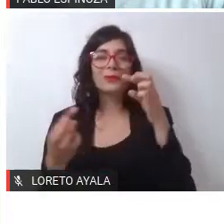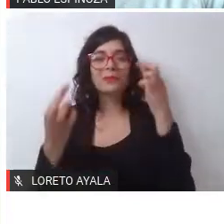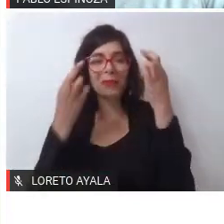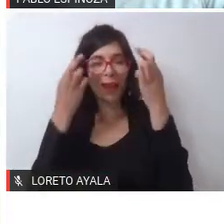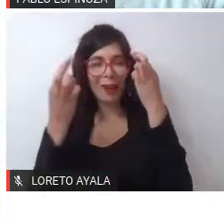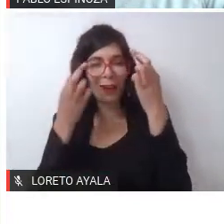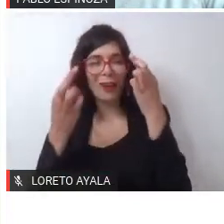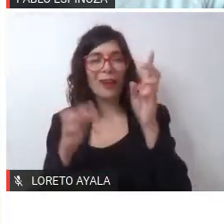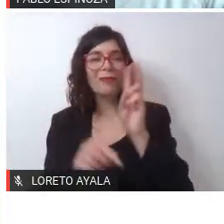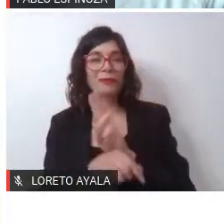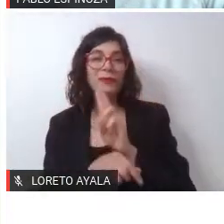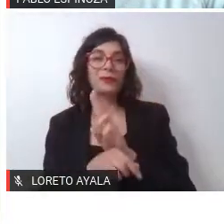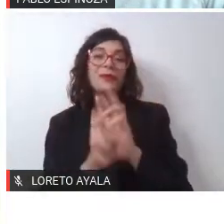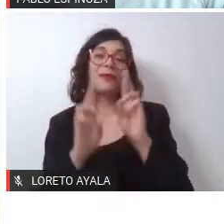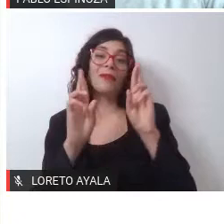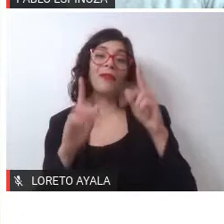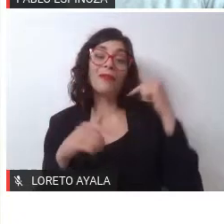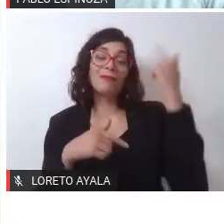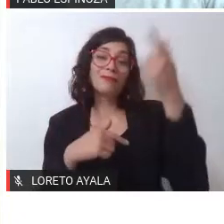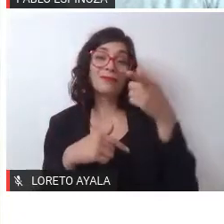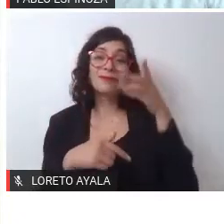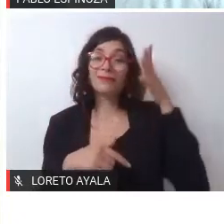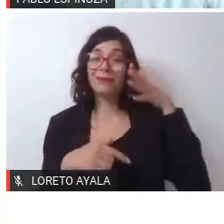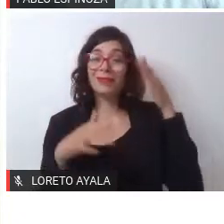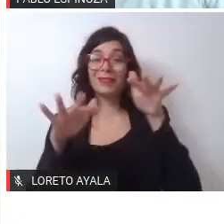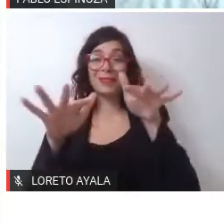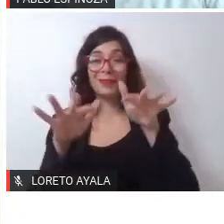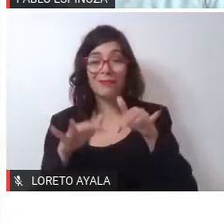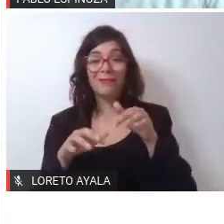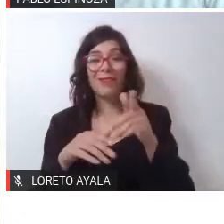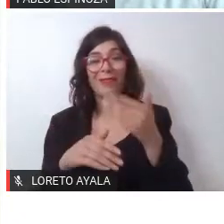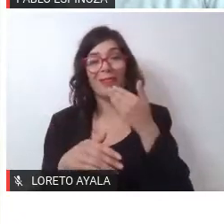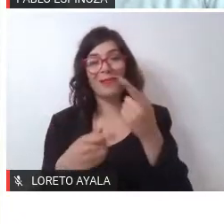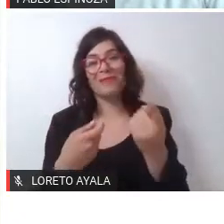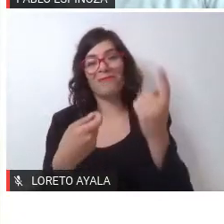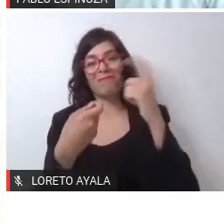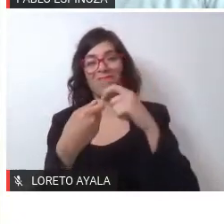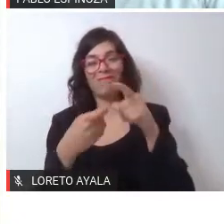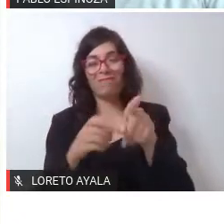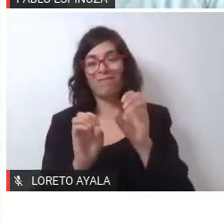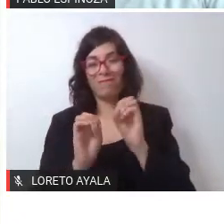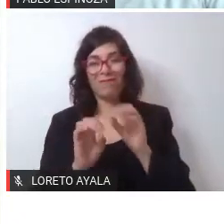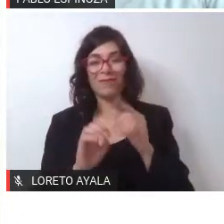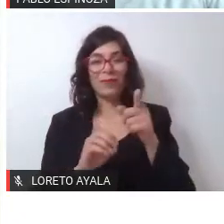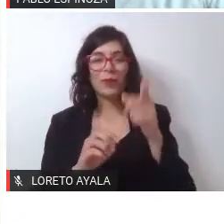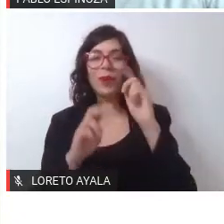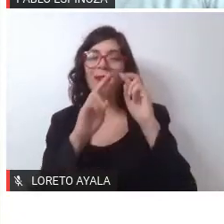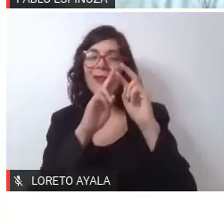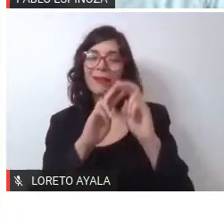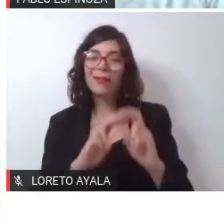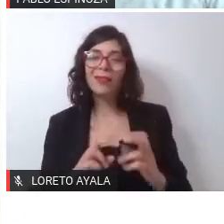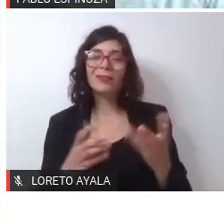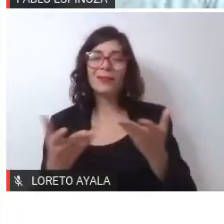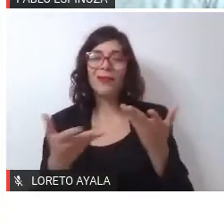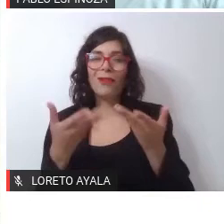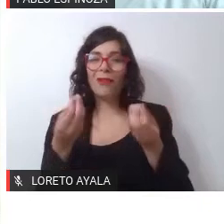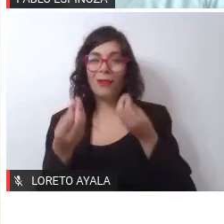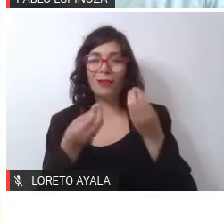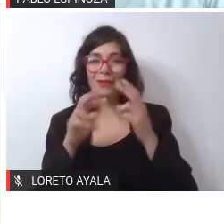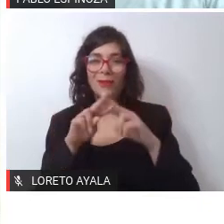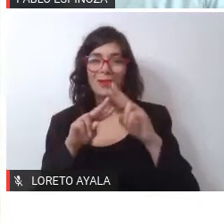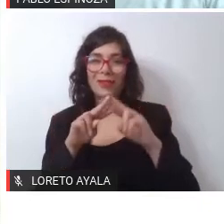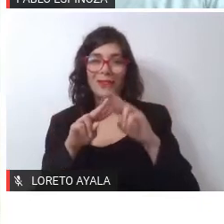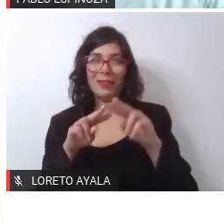esperamos poder contar contigo en un próximo ciclo de seminarios para que a través de tus investigaciones y la difusión de esta, a través de este tipo de